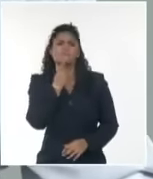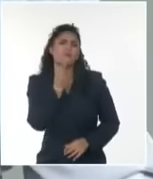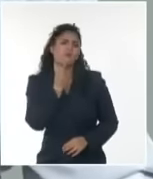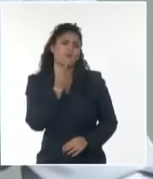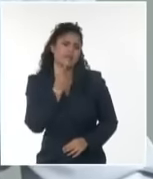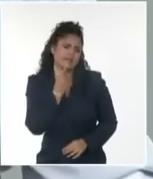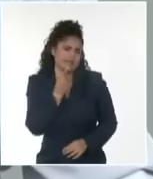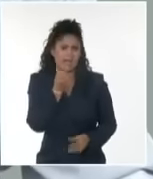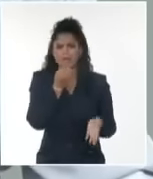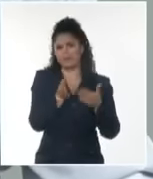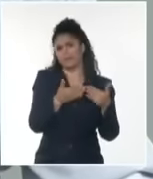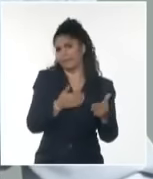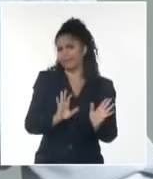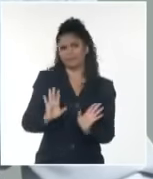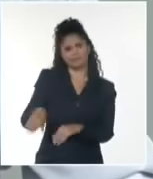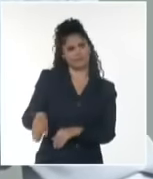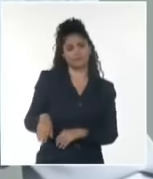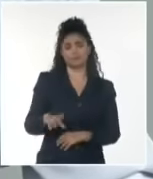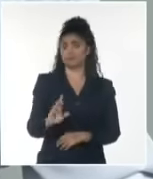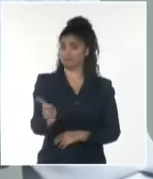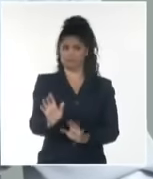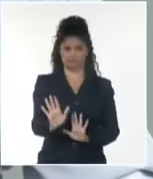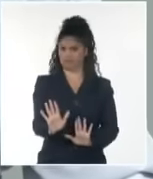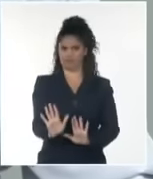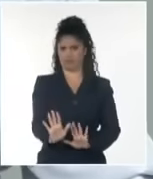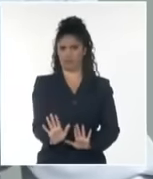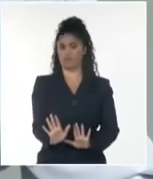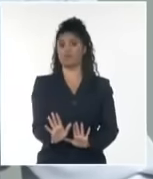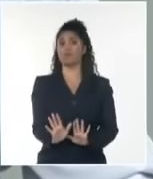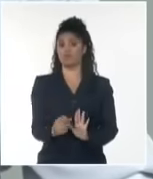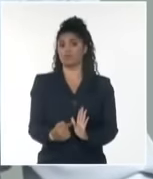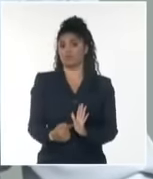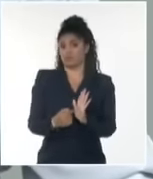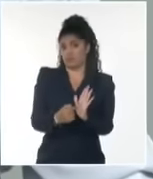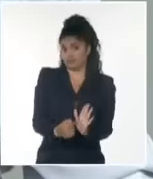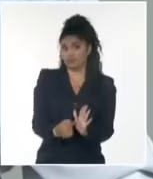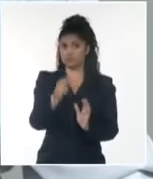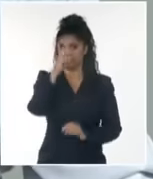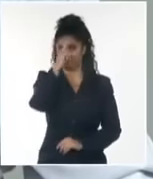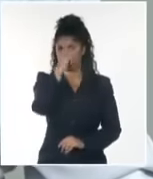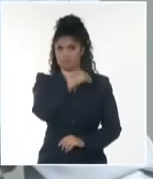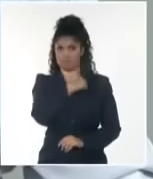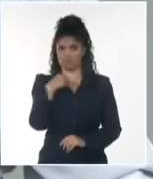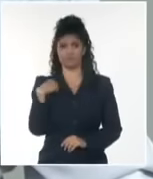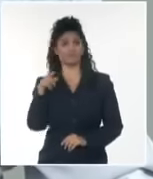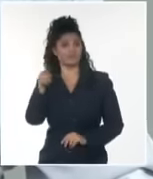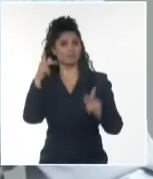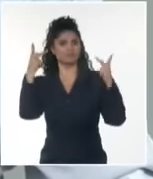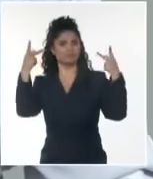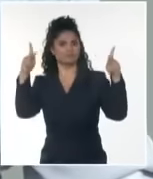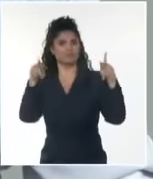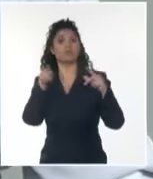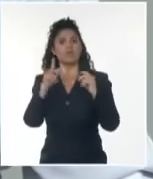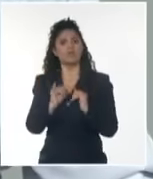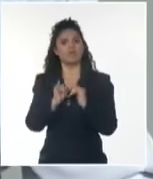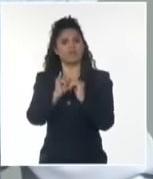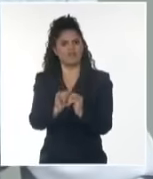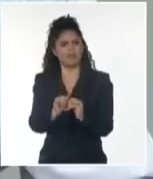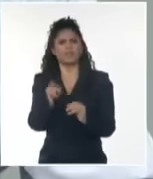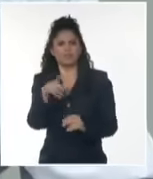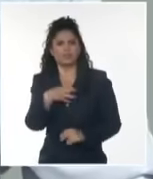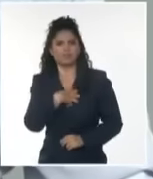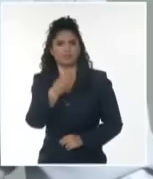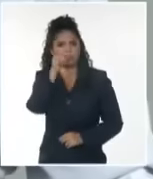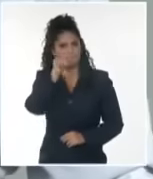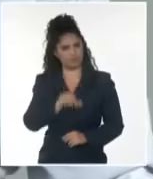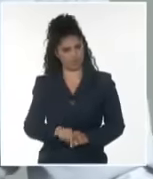muchas veces, ya hace unos días en la calle me preguntan, realmente el médico es el que define, porque reitero, circula dengue,